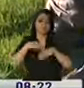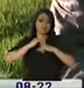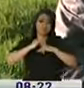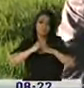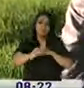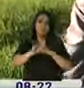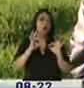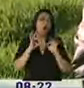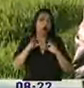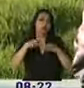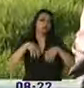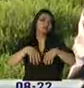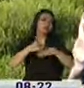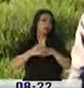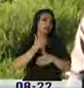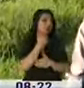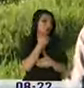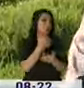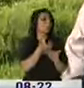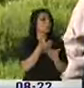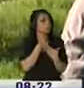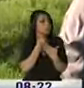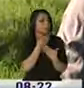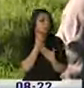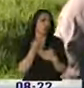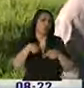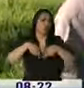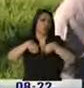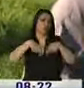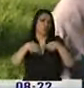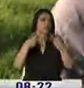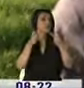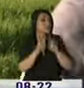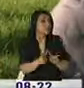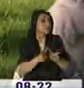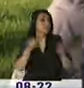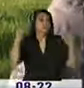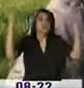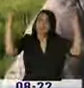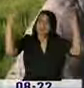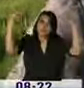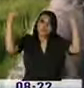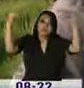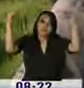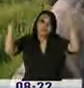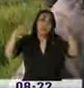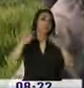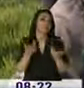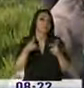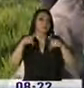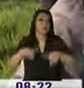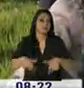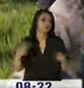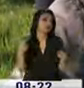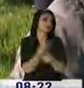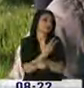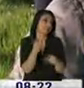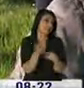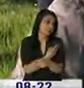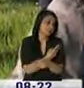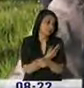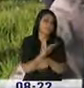haya una mejor circulación, y además que haya un alumbramiento, ya que la delincuencia ya se ha visto